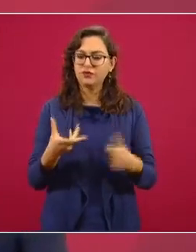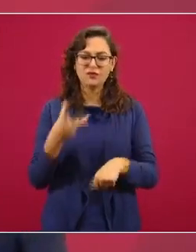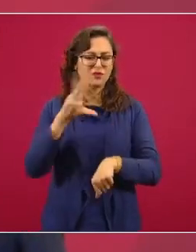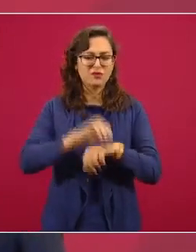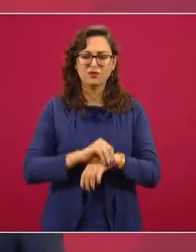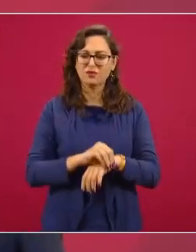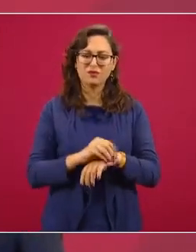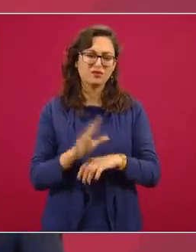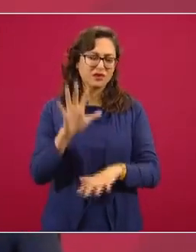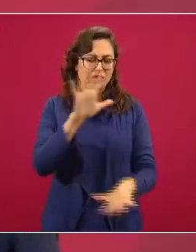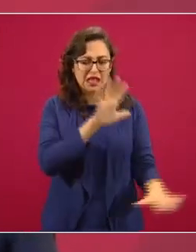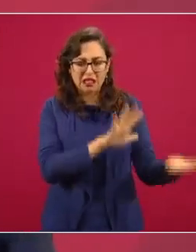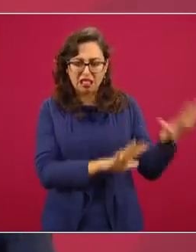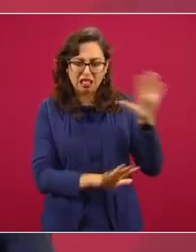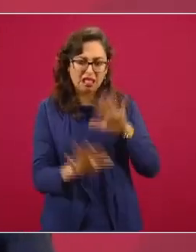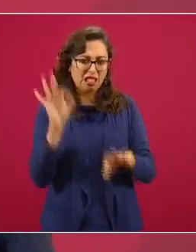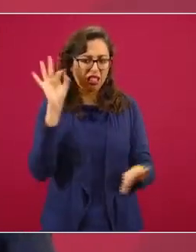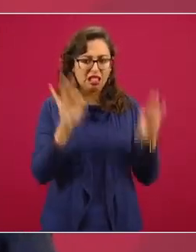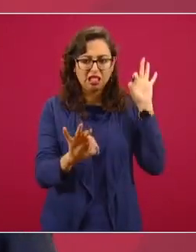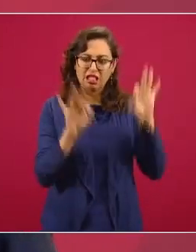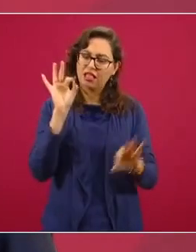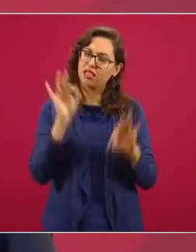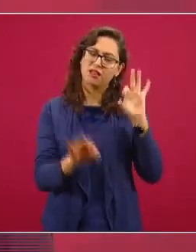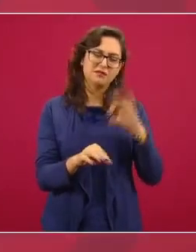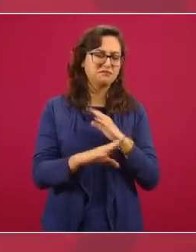por los mafiosos,